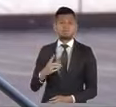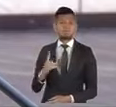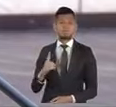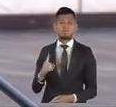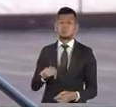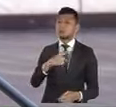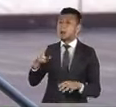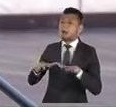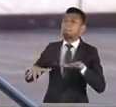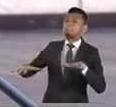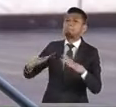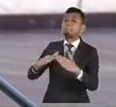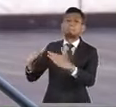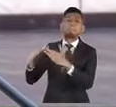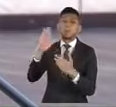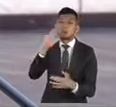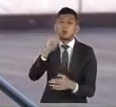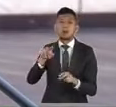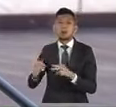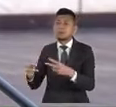Y creo que en este sentido,